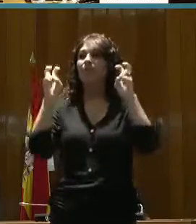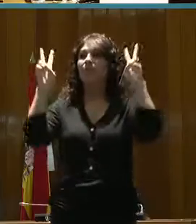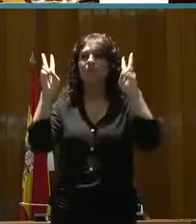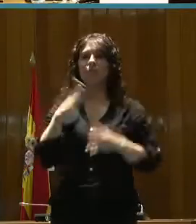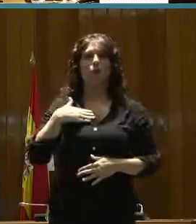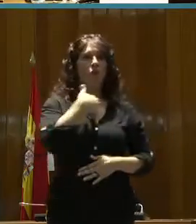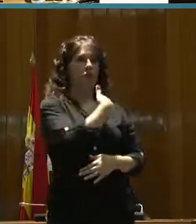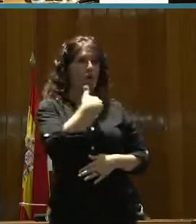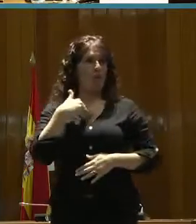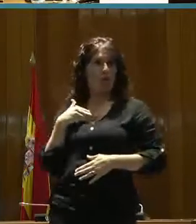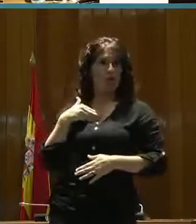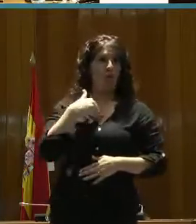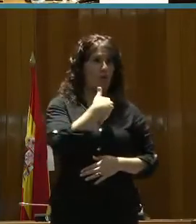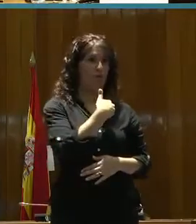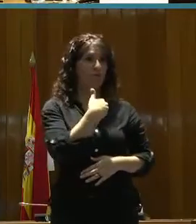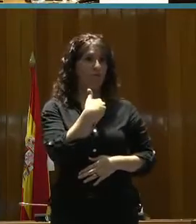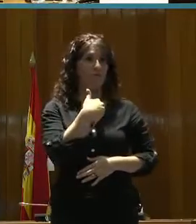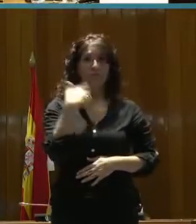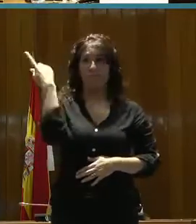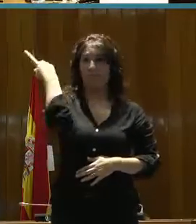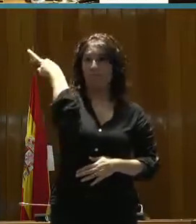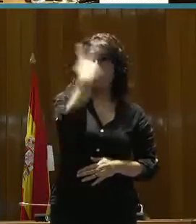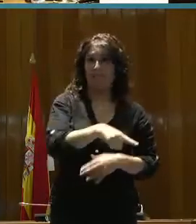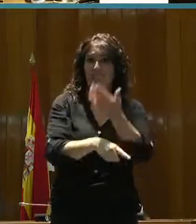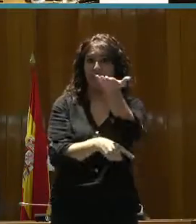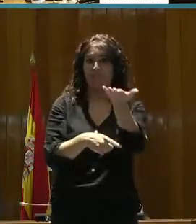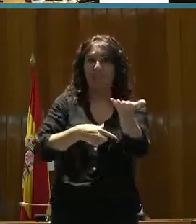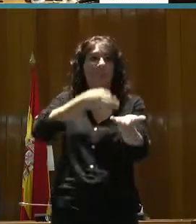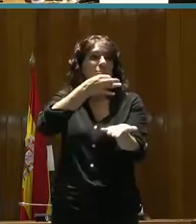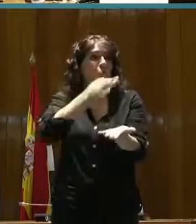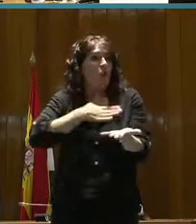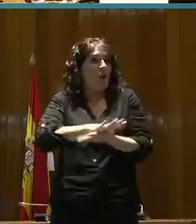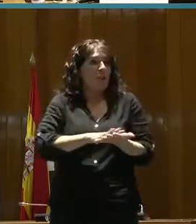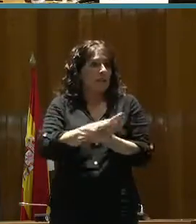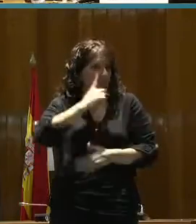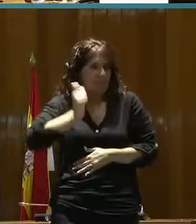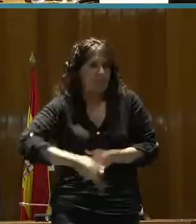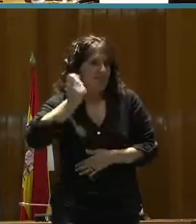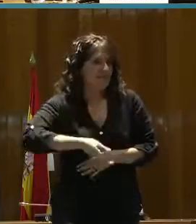de rol, que, como saben, es muy central en el discurso de las lenguas de signos.